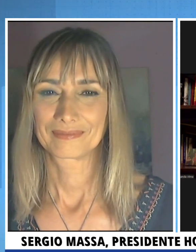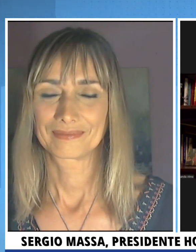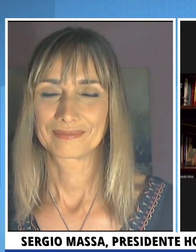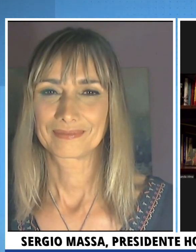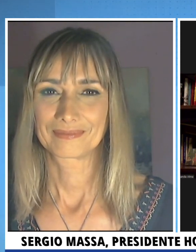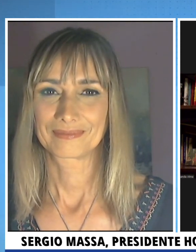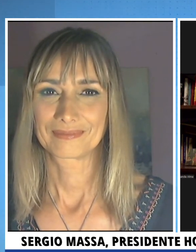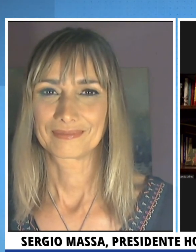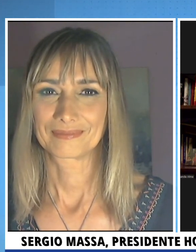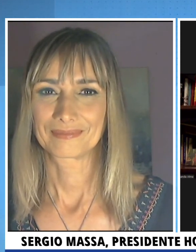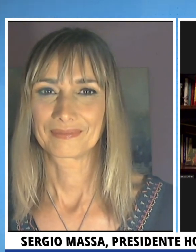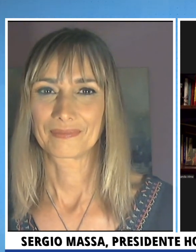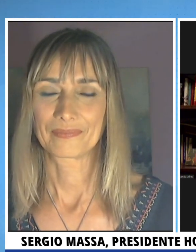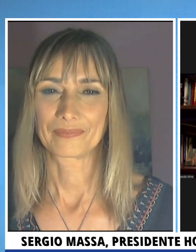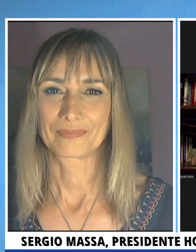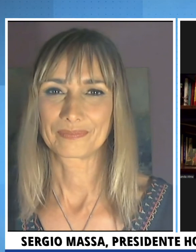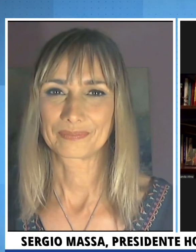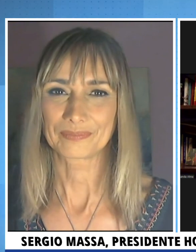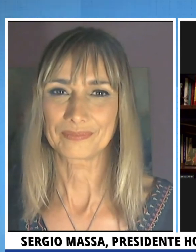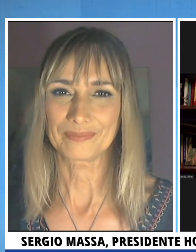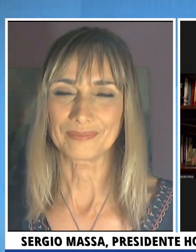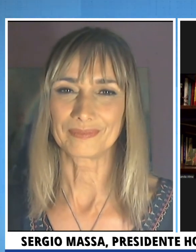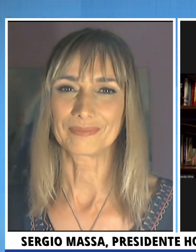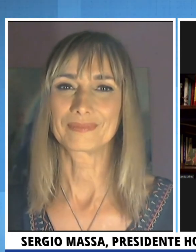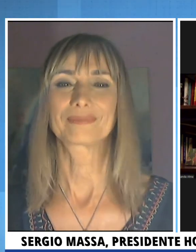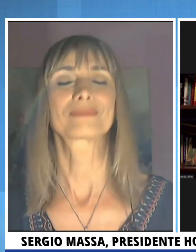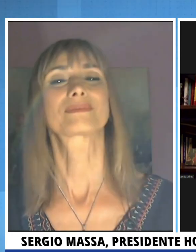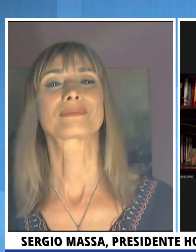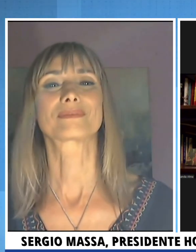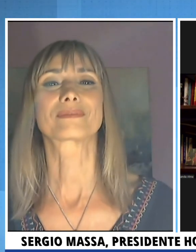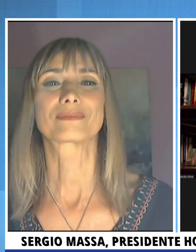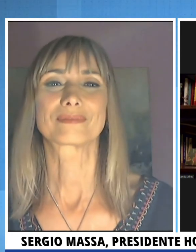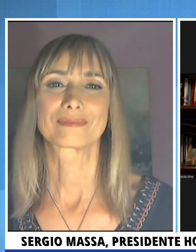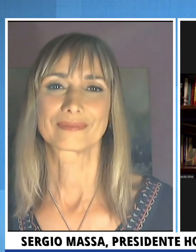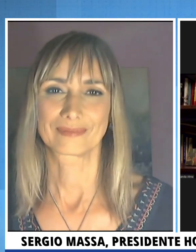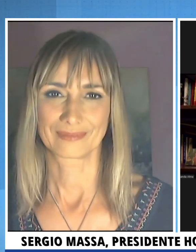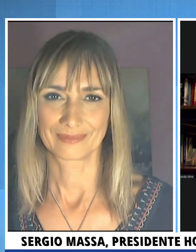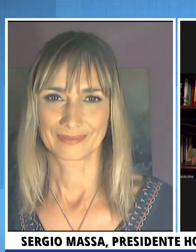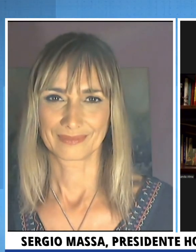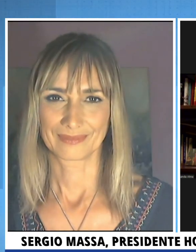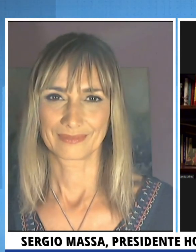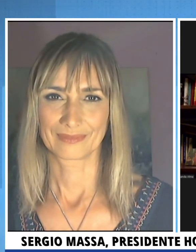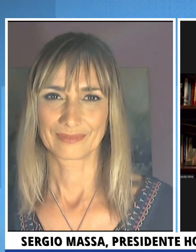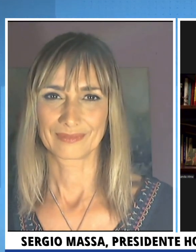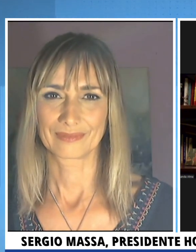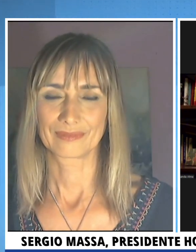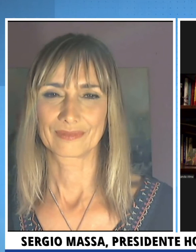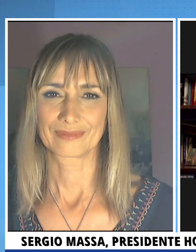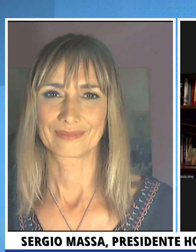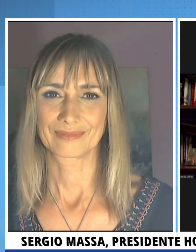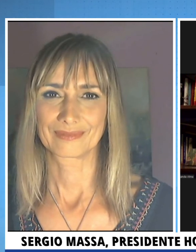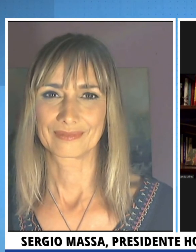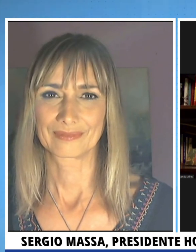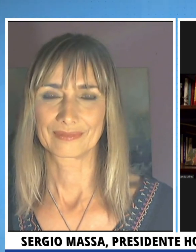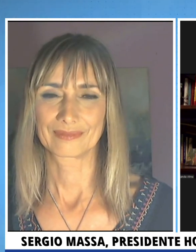Cámara de Diputados, por lo tanto debe renovarse si los legisladores pretenden seguir manteniendo esta dinámica